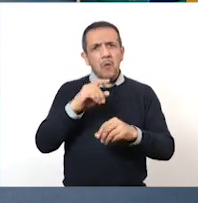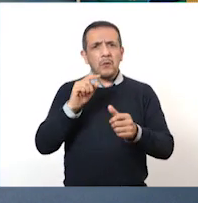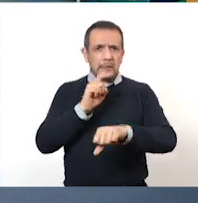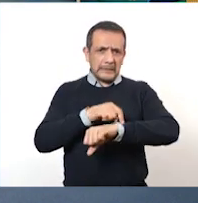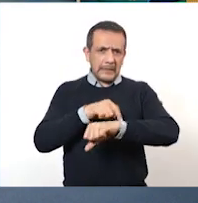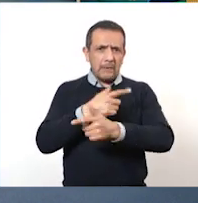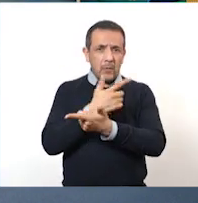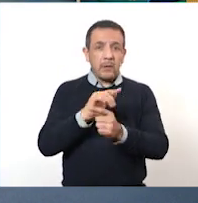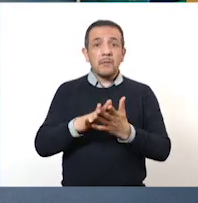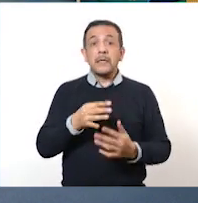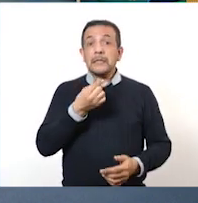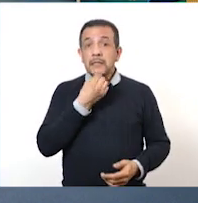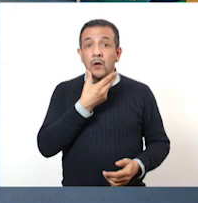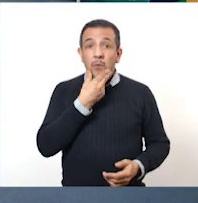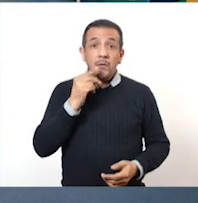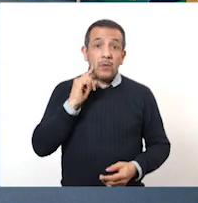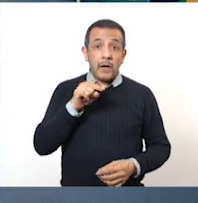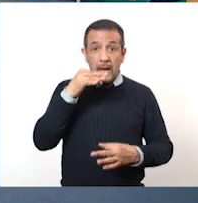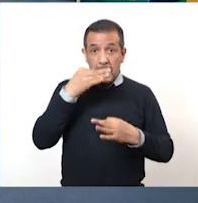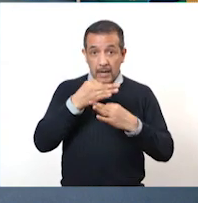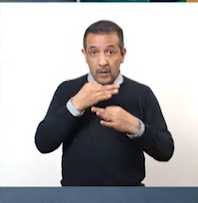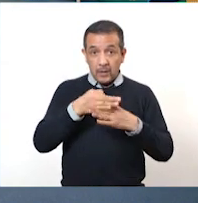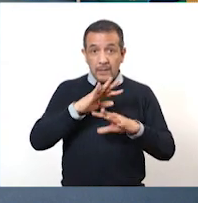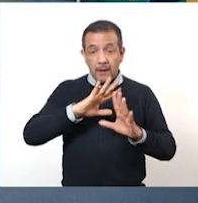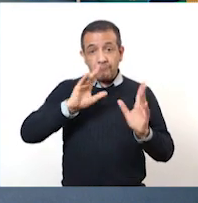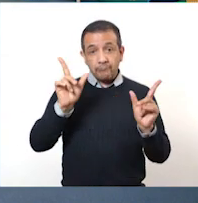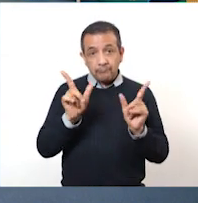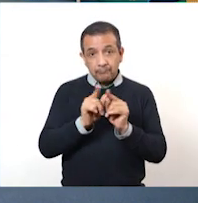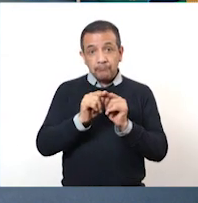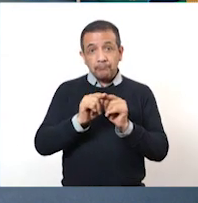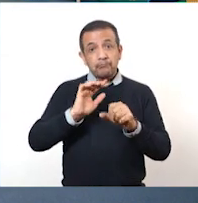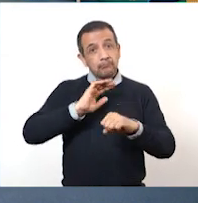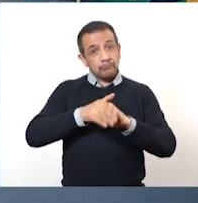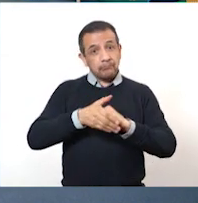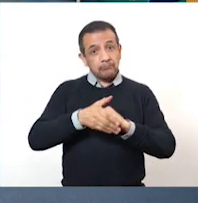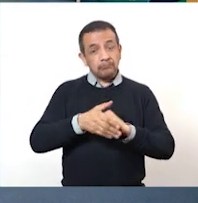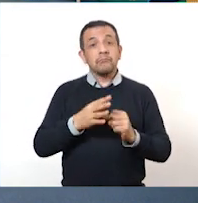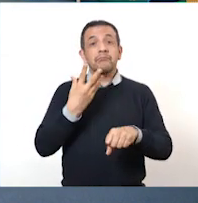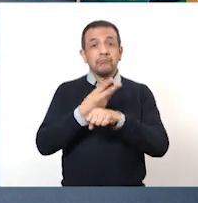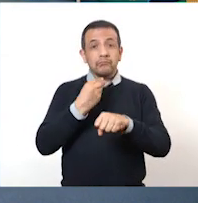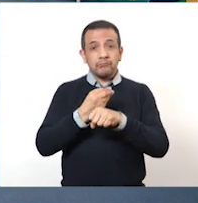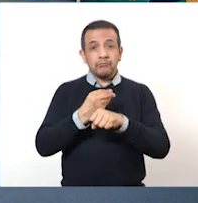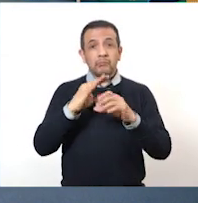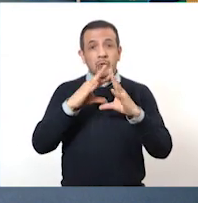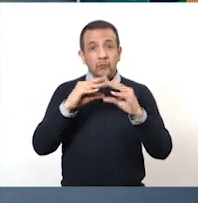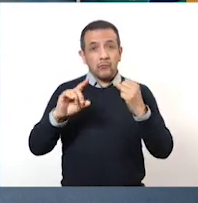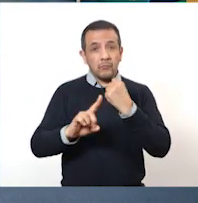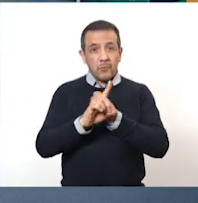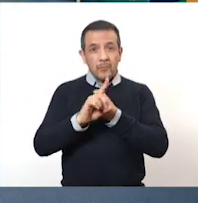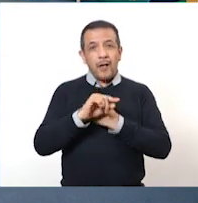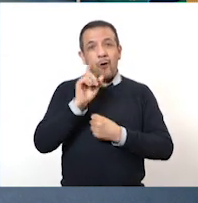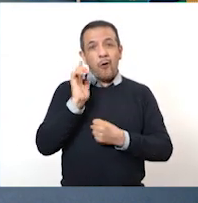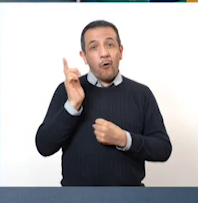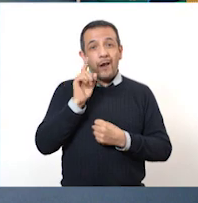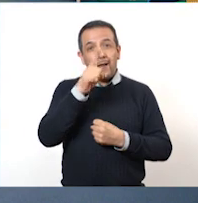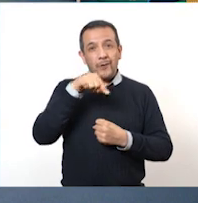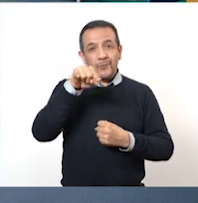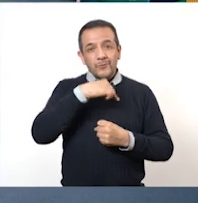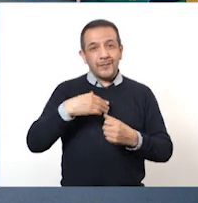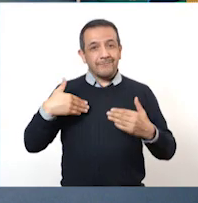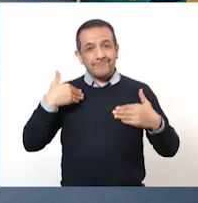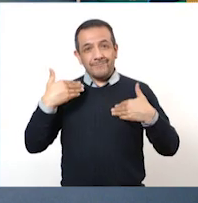Claro. Niñas y niños, ya lo saben, hasta aquí terminamos con Solucionando Desafíos. Espero que lo hayan disfrutado tanto como